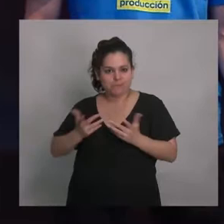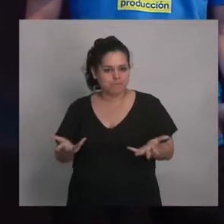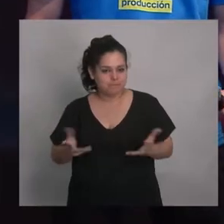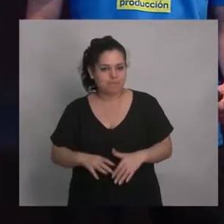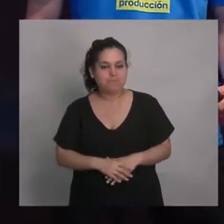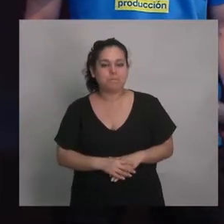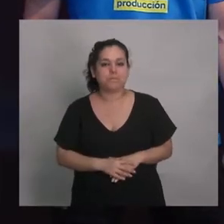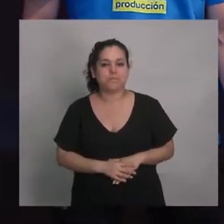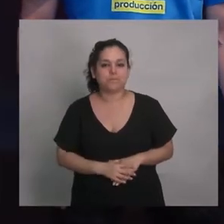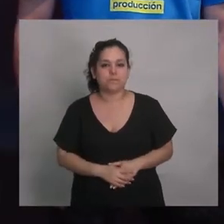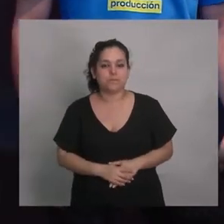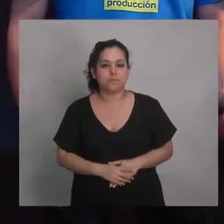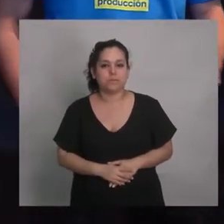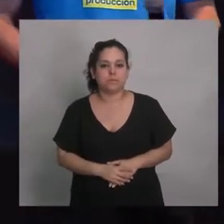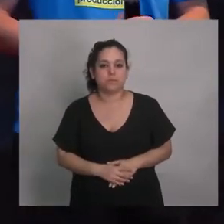emoción